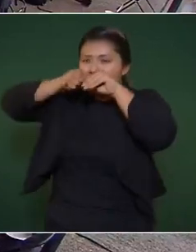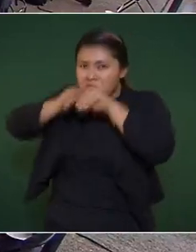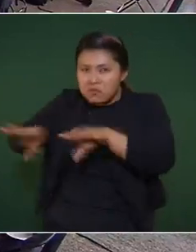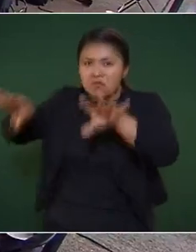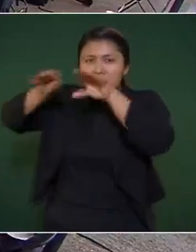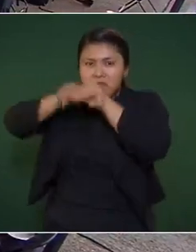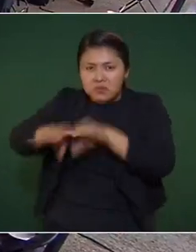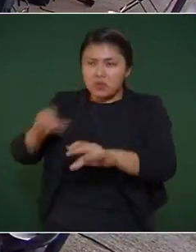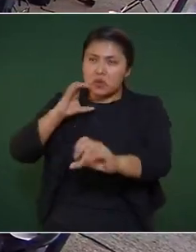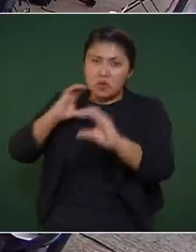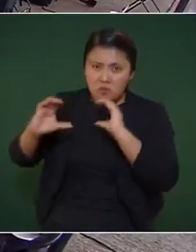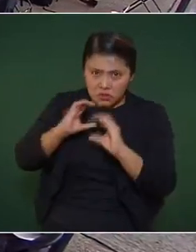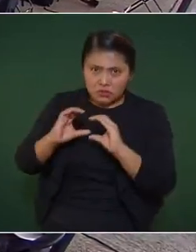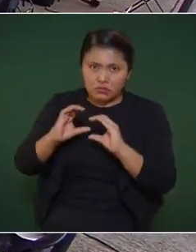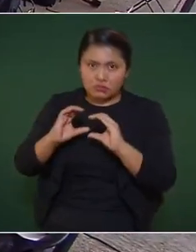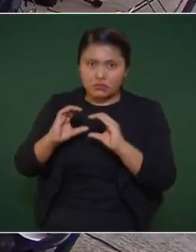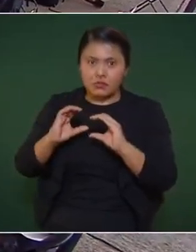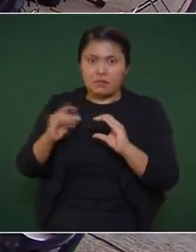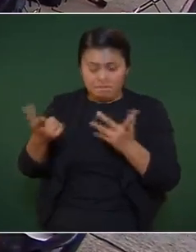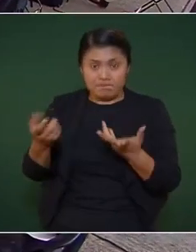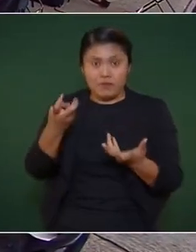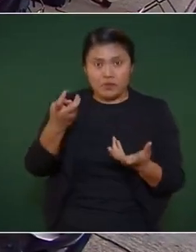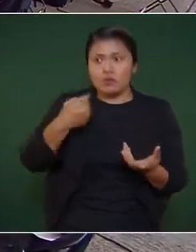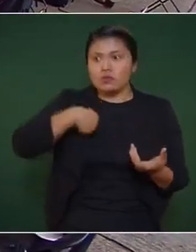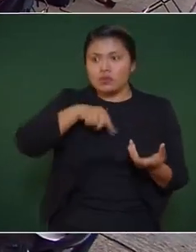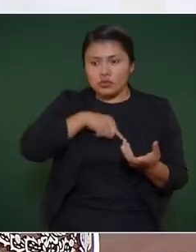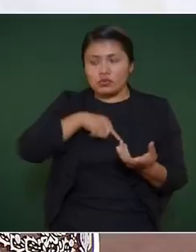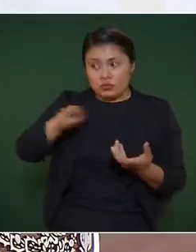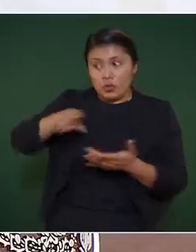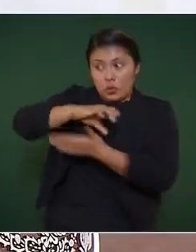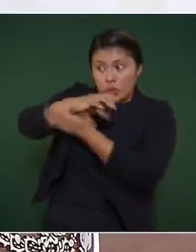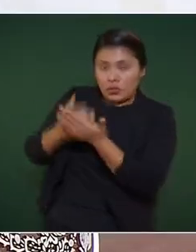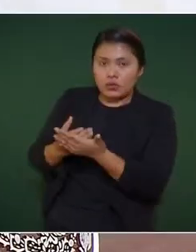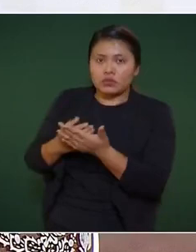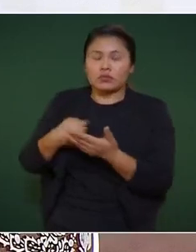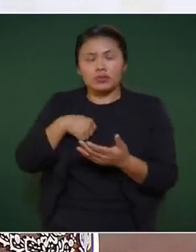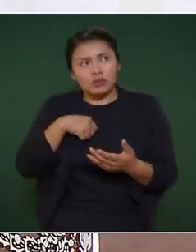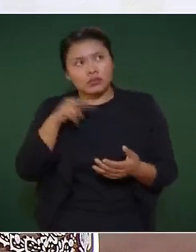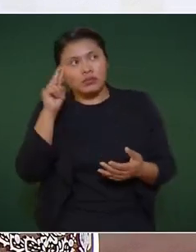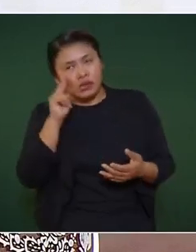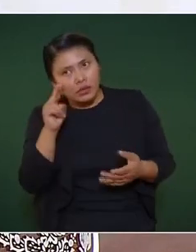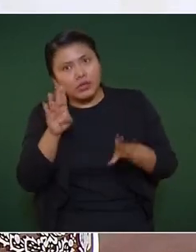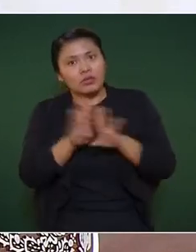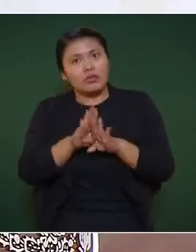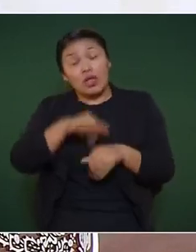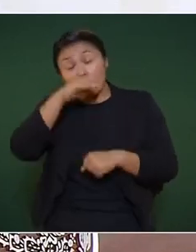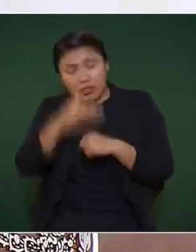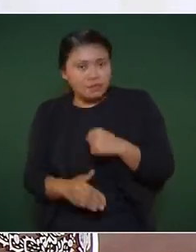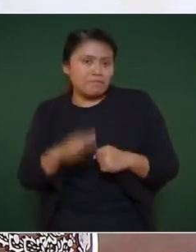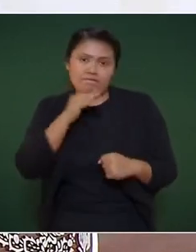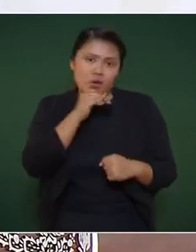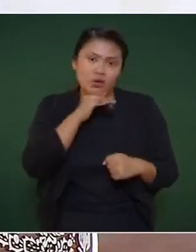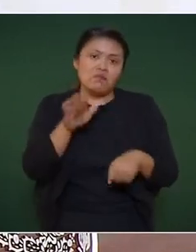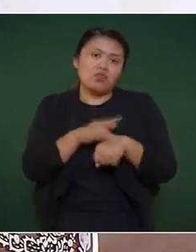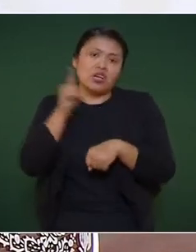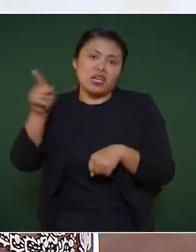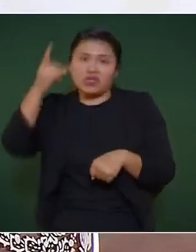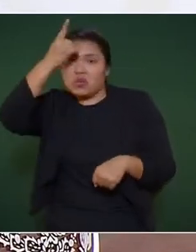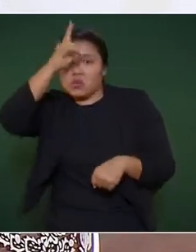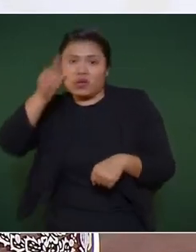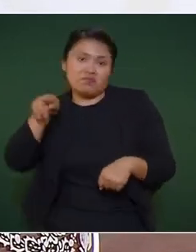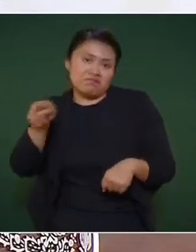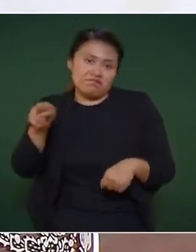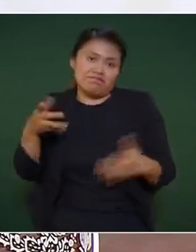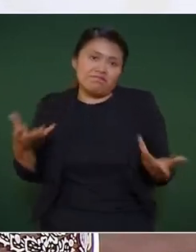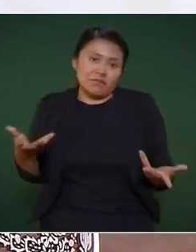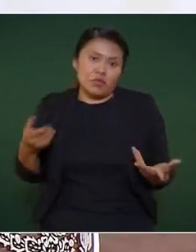nosotras podamos ya dar por concluido y que lleguen los presos, pues no se puede hacer, porque pues no se ha concluido,